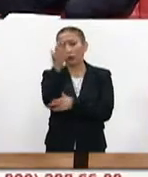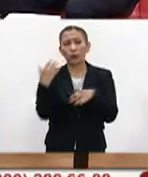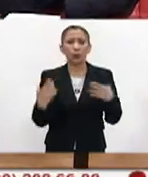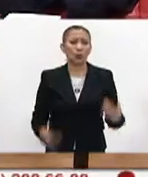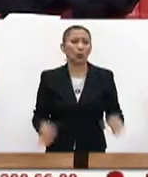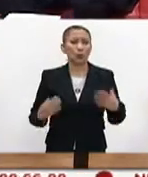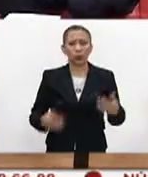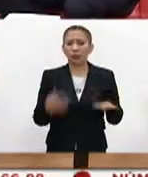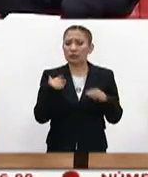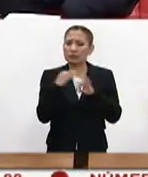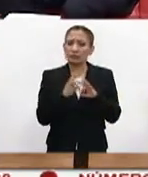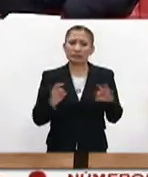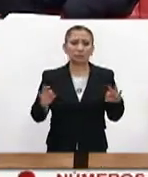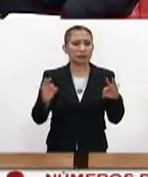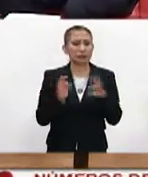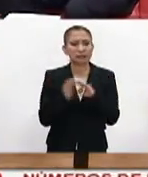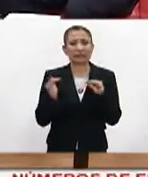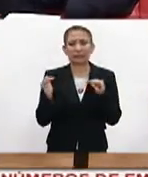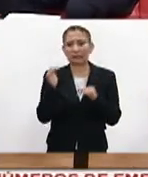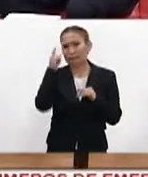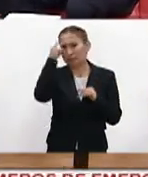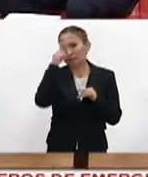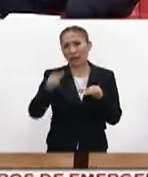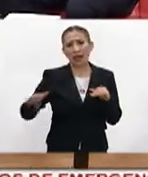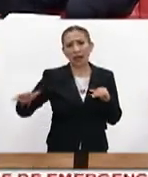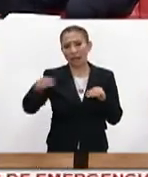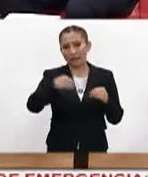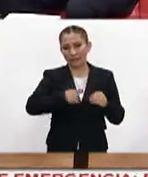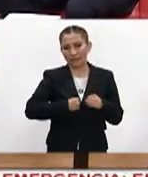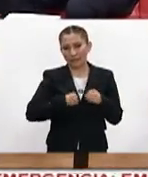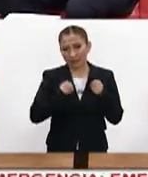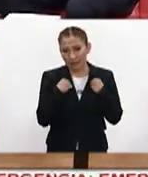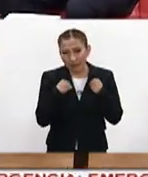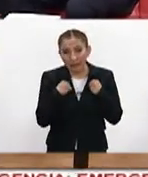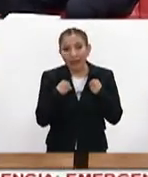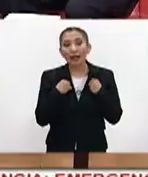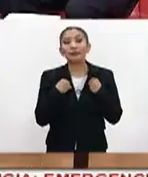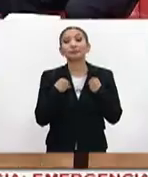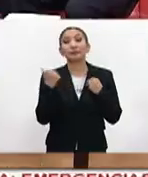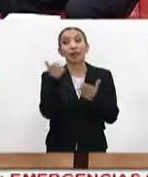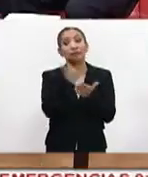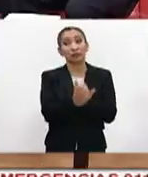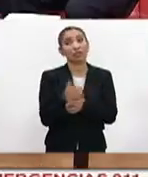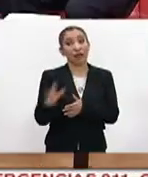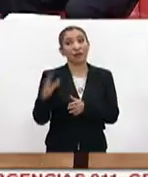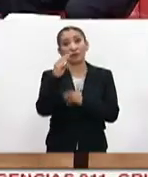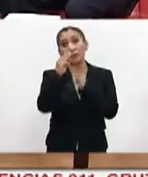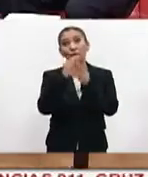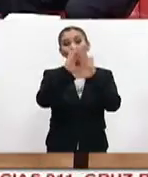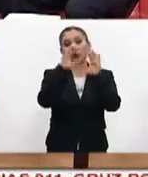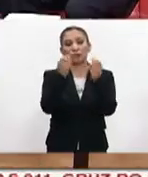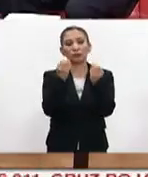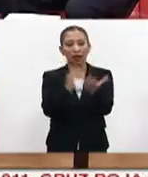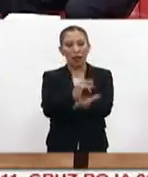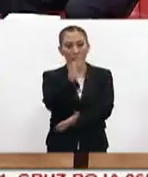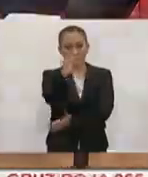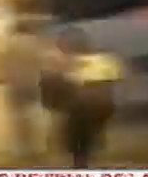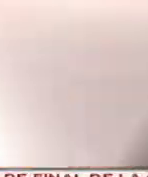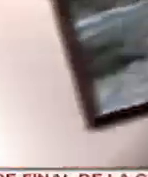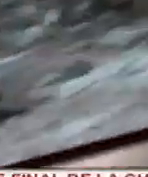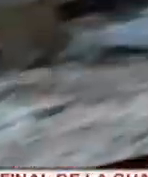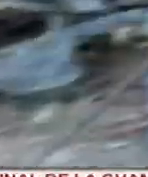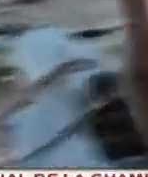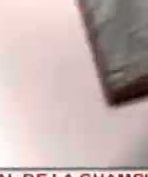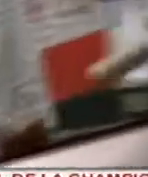que resulta fundamental, importante para la vida, ¿no? De una ciudad, del planeta, en fin. Muchas gracias, ingeniero.